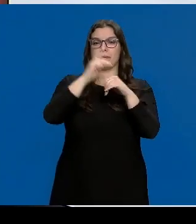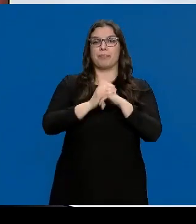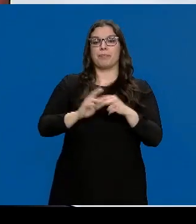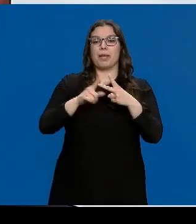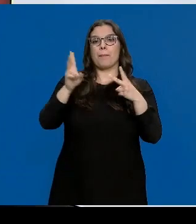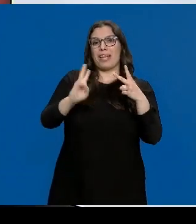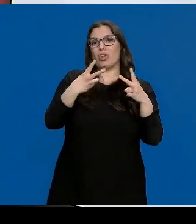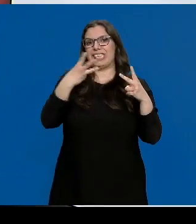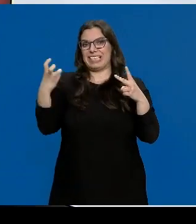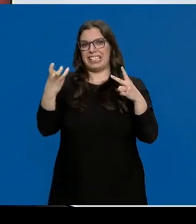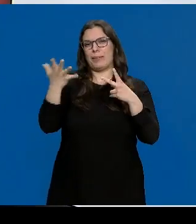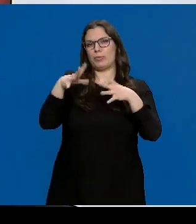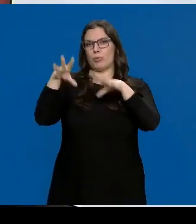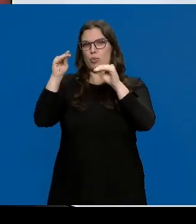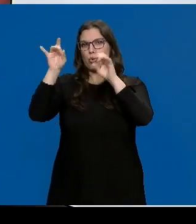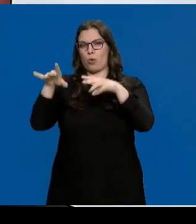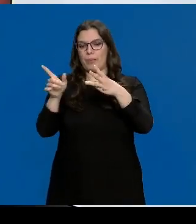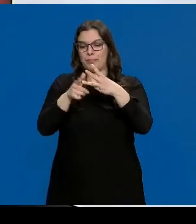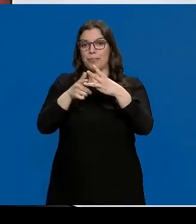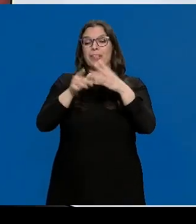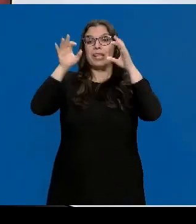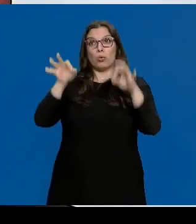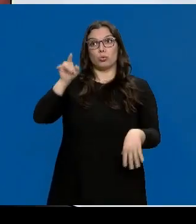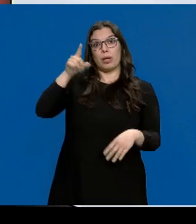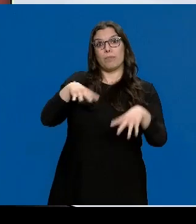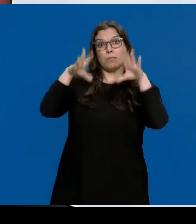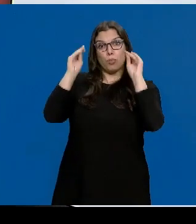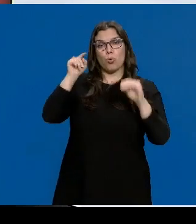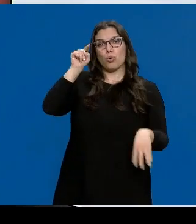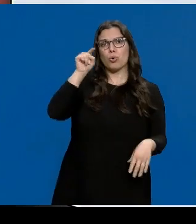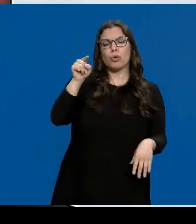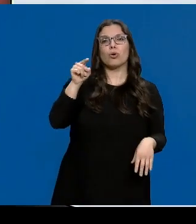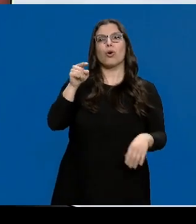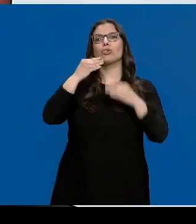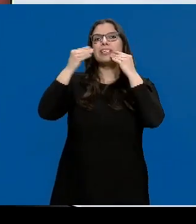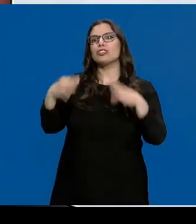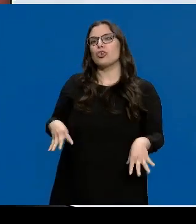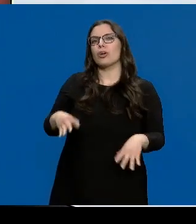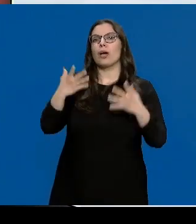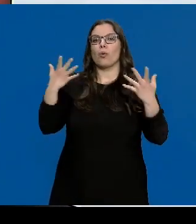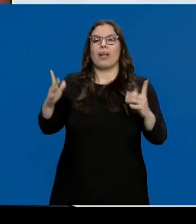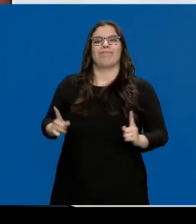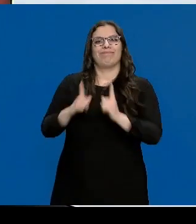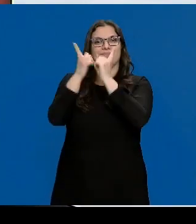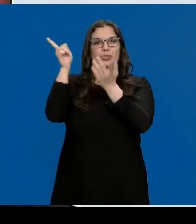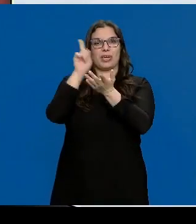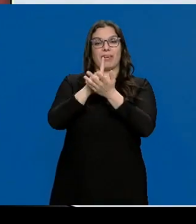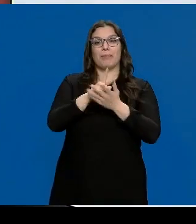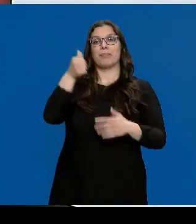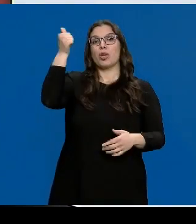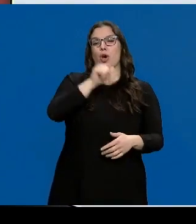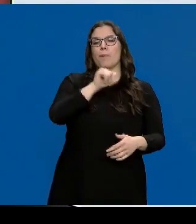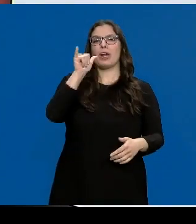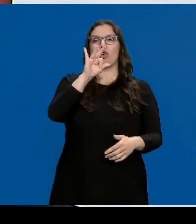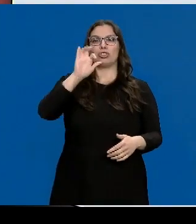Valladolid unas 300, al igual que Burgos. Y precisamente desde allí, desde Burgos, nos llega la historia de un reencuentro. José Ignacio